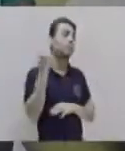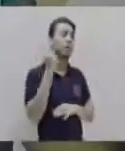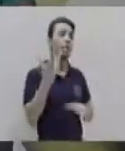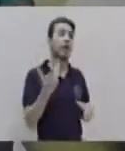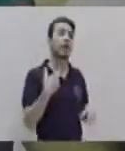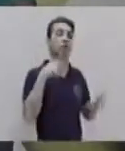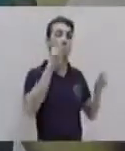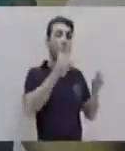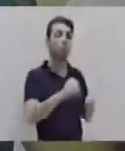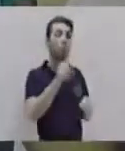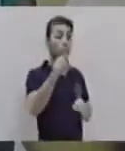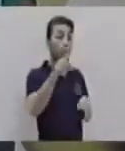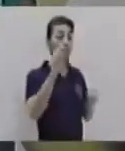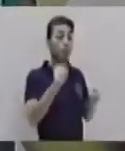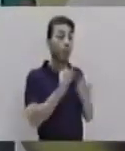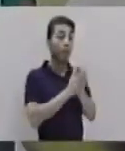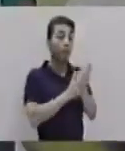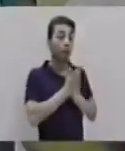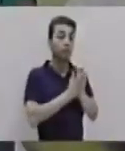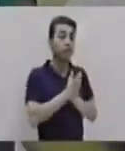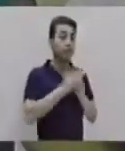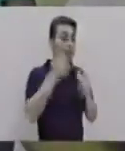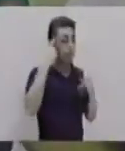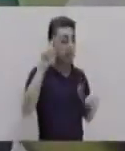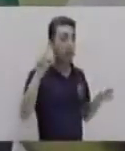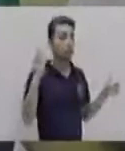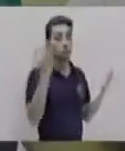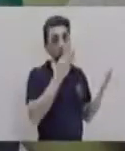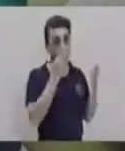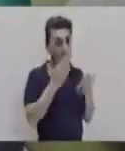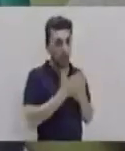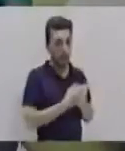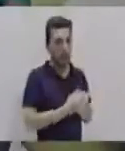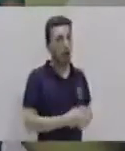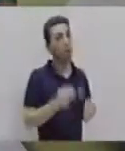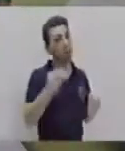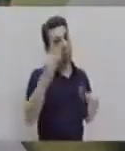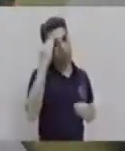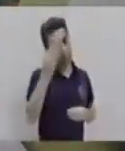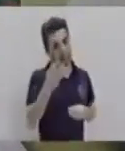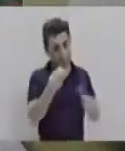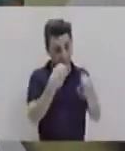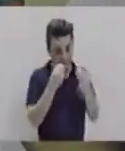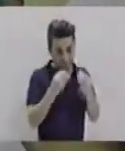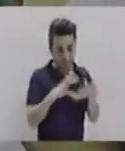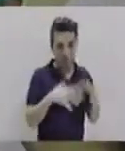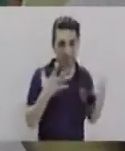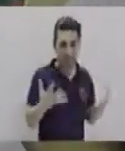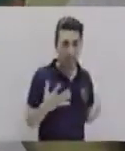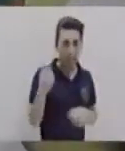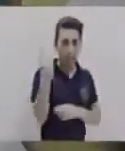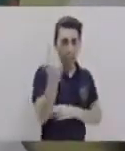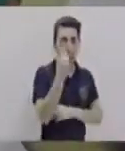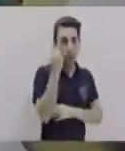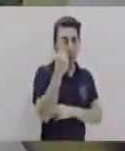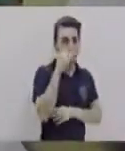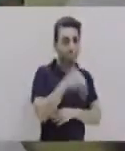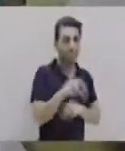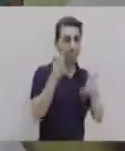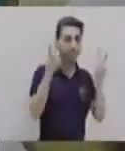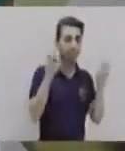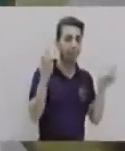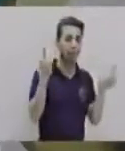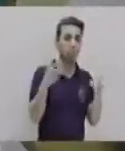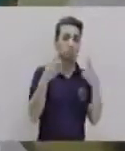puedes aprovechar la música para estudiar con ella. Bueno, profe, muchas gracias por habernos enseñado lo importante que es la música